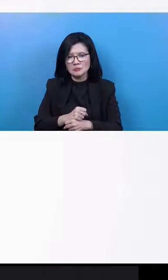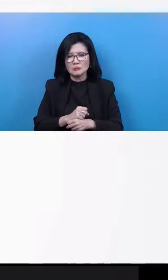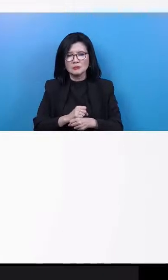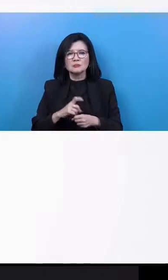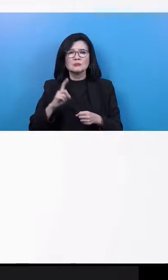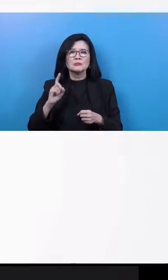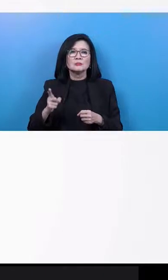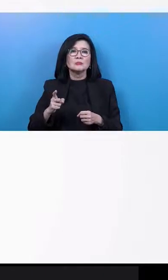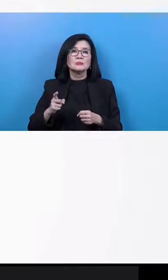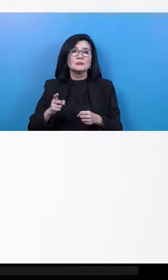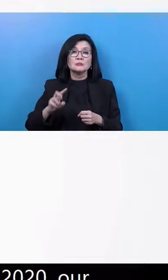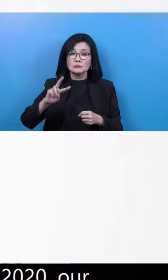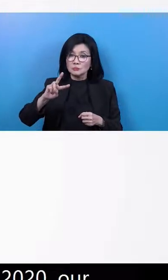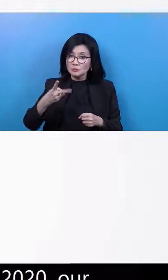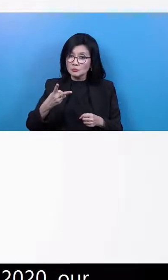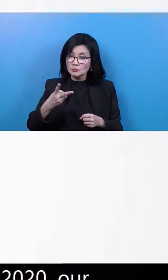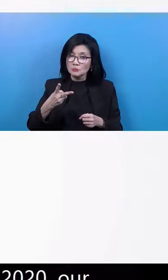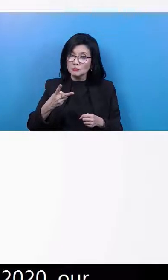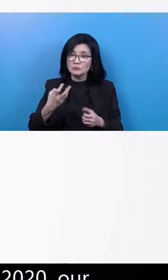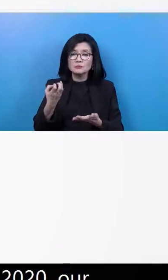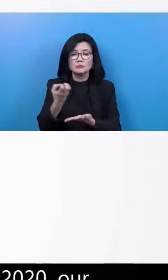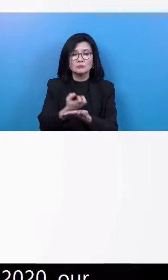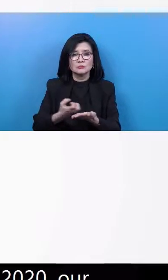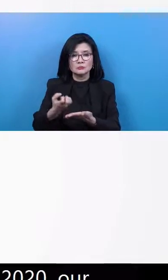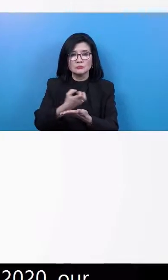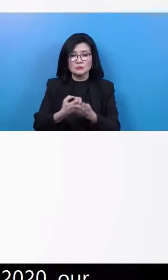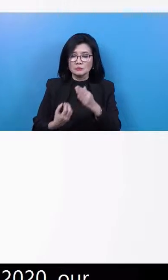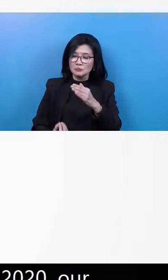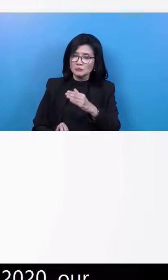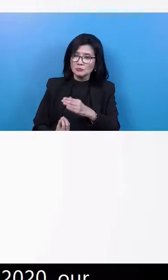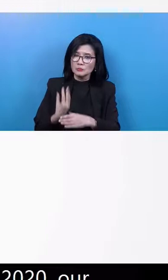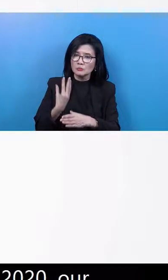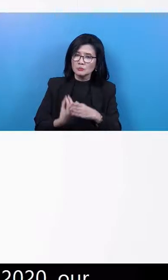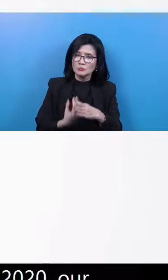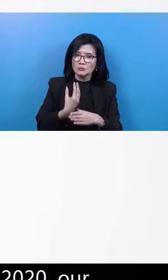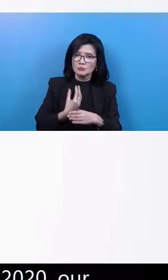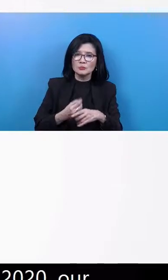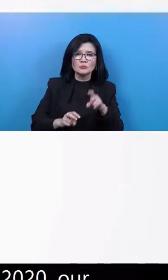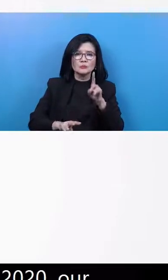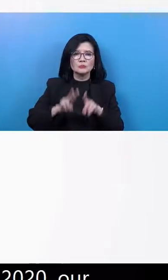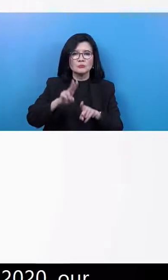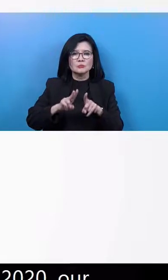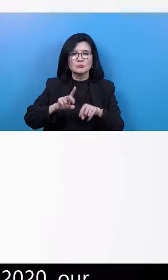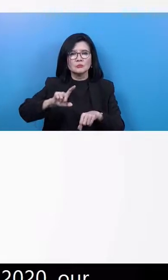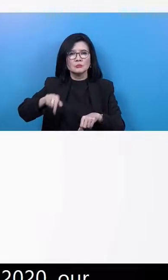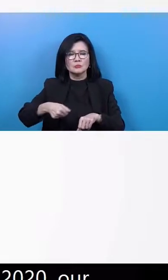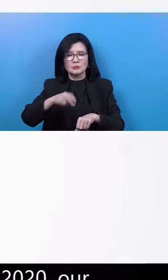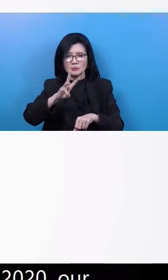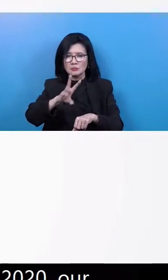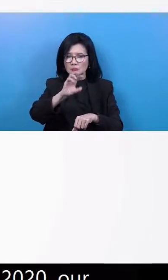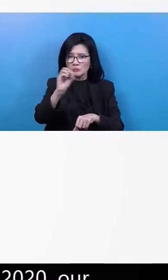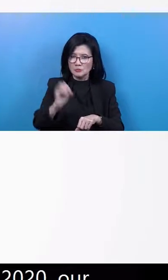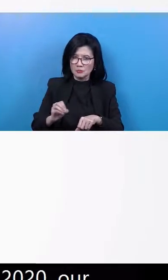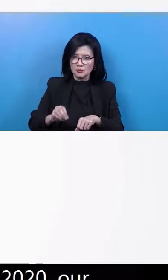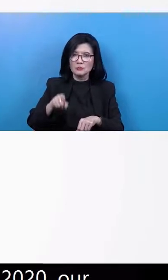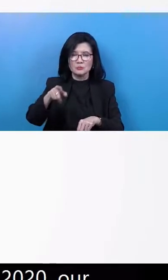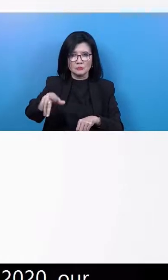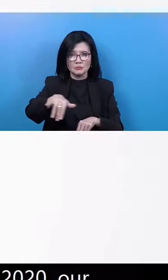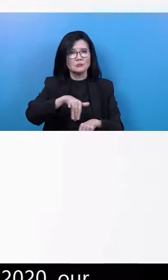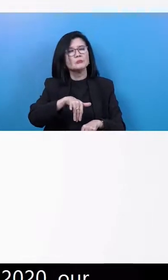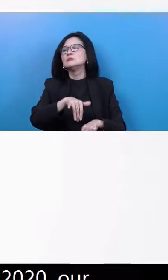12.3% y ese 12.3% equivale a un crecimiento de casi